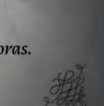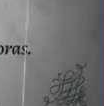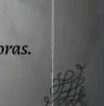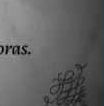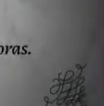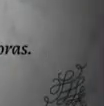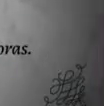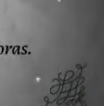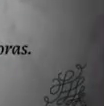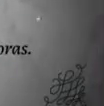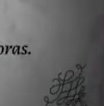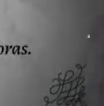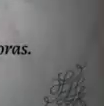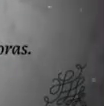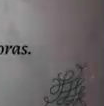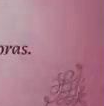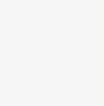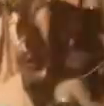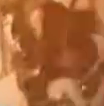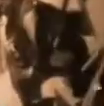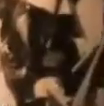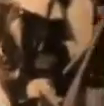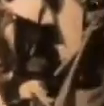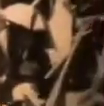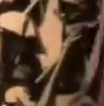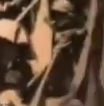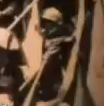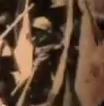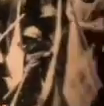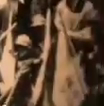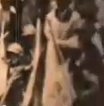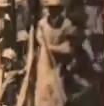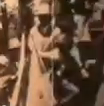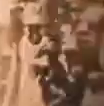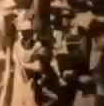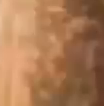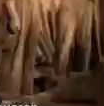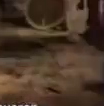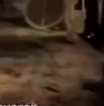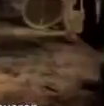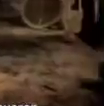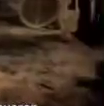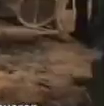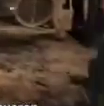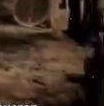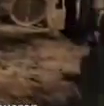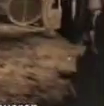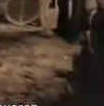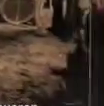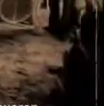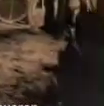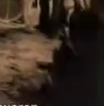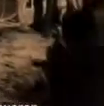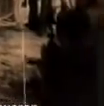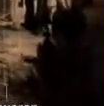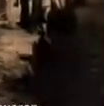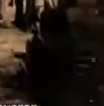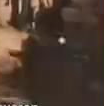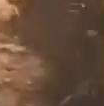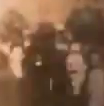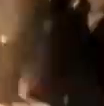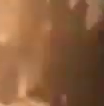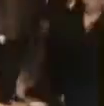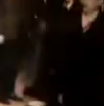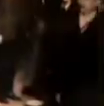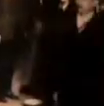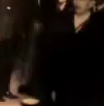jornada máxima de 8 horas. En la práctica no hubo grandes cambios, de manera que las y los trabajadores